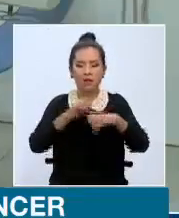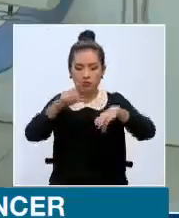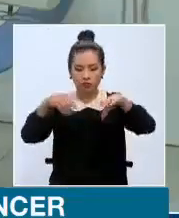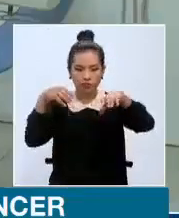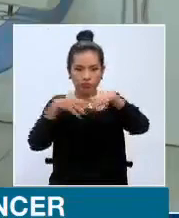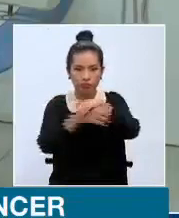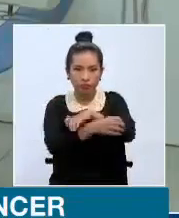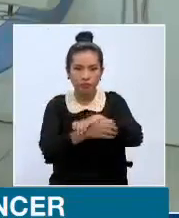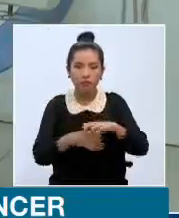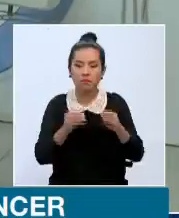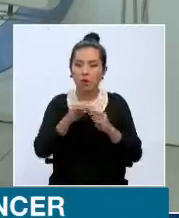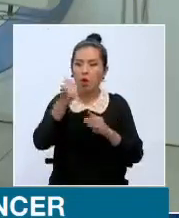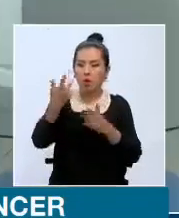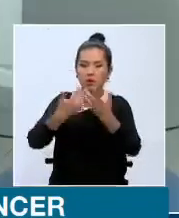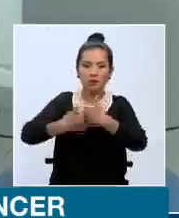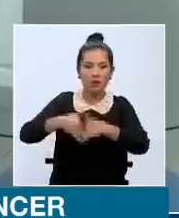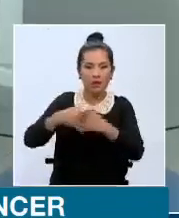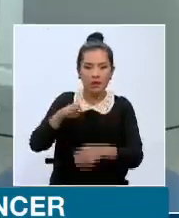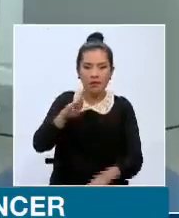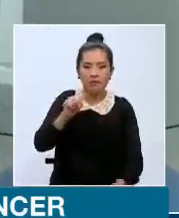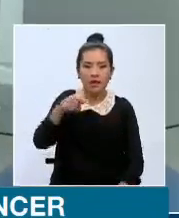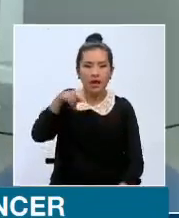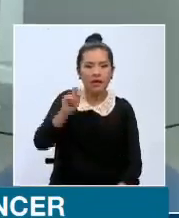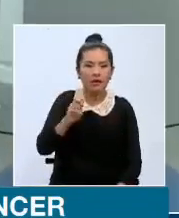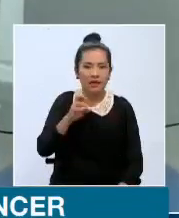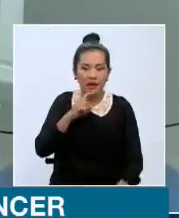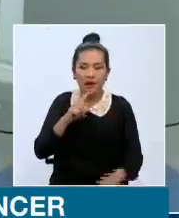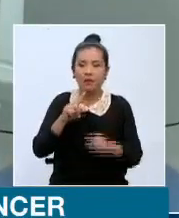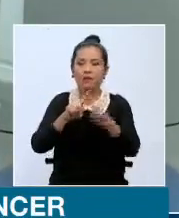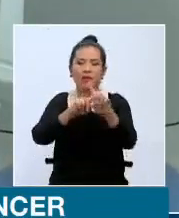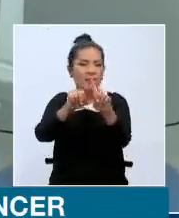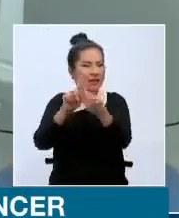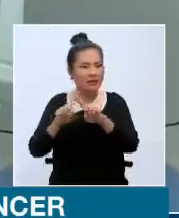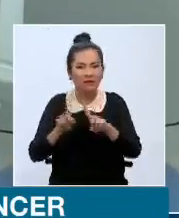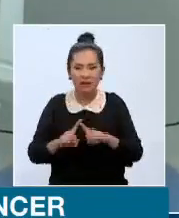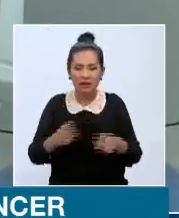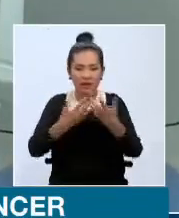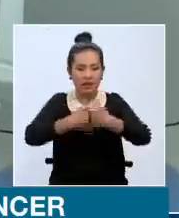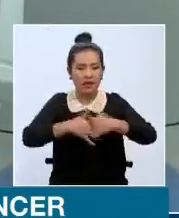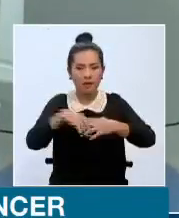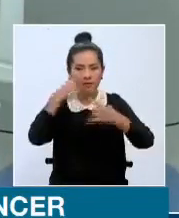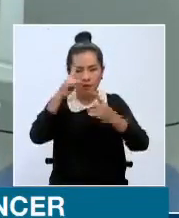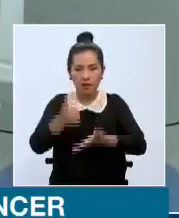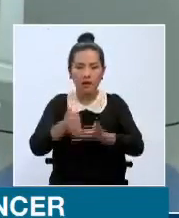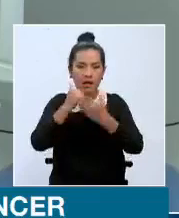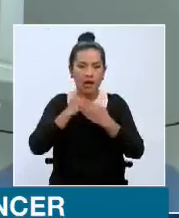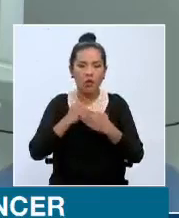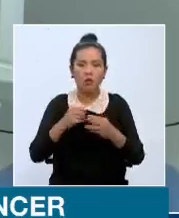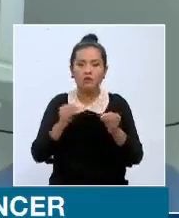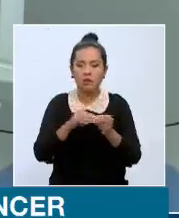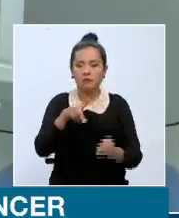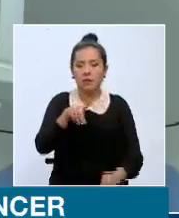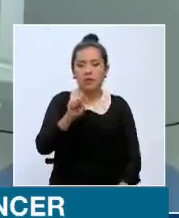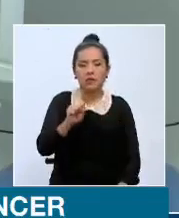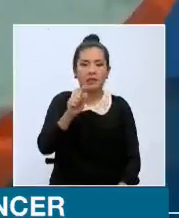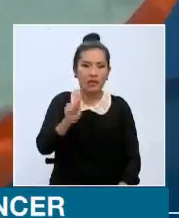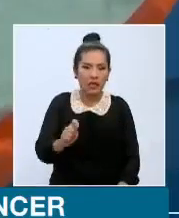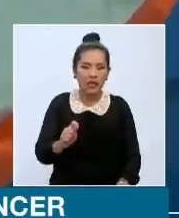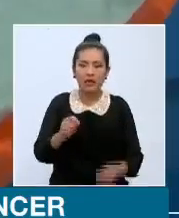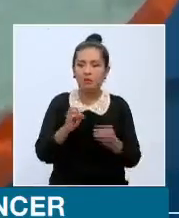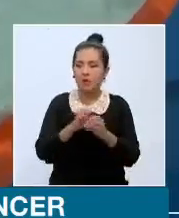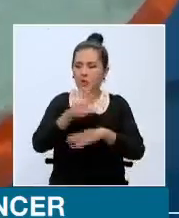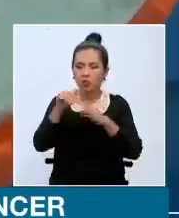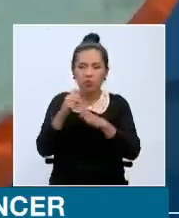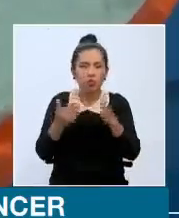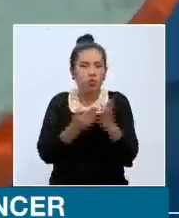los pacientes sus tratamientos, tener todo el equipamiento, tener el PET-CT, tecnología de